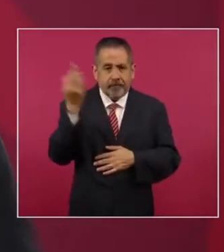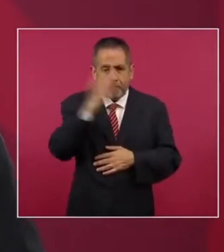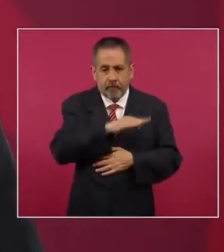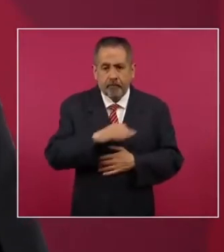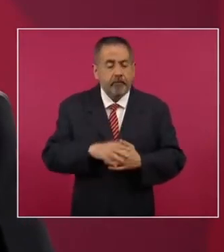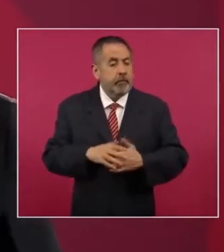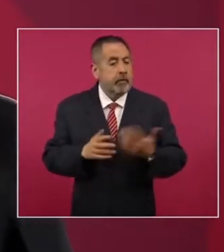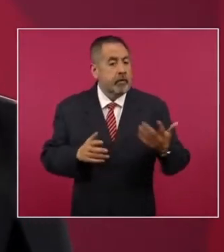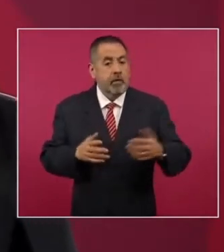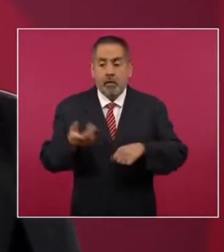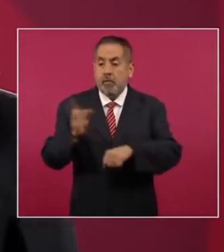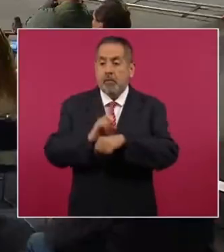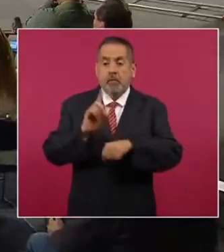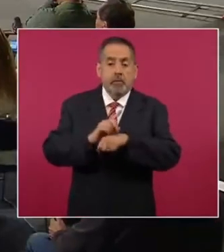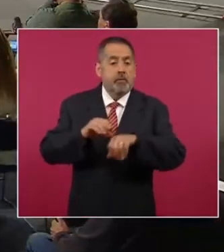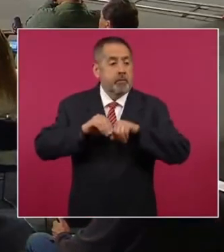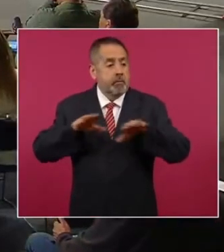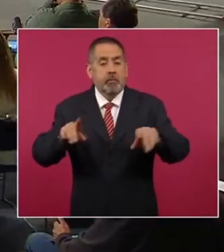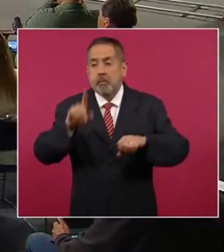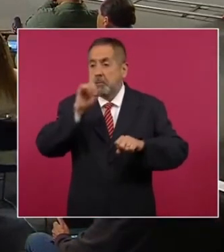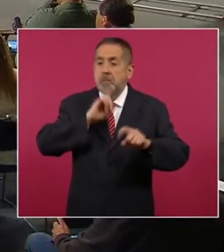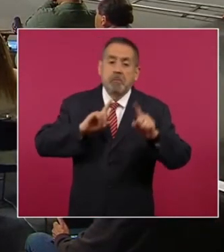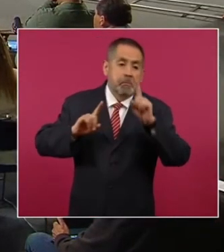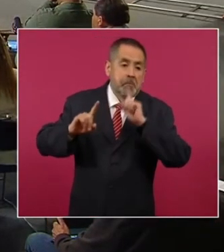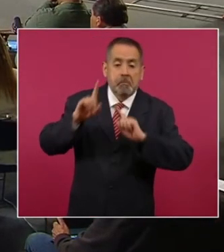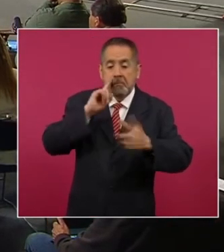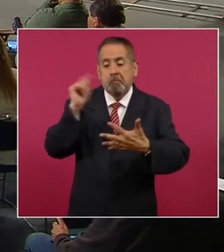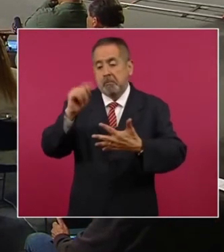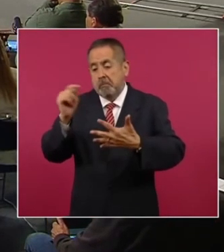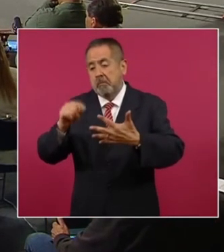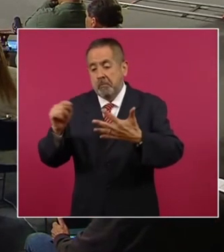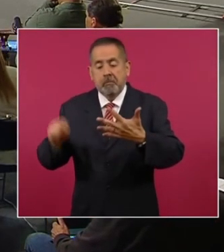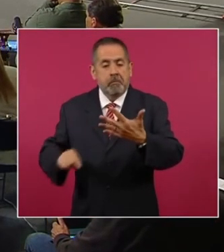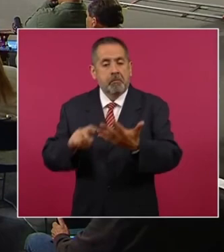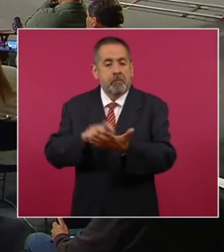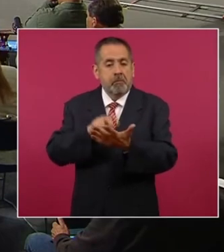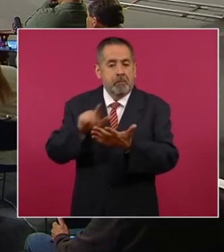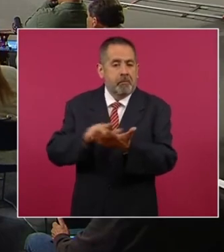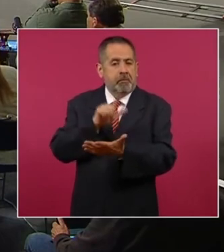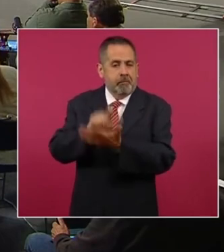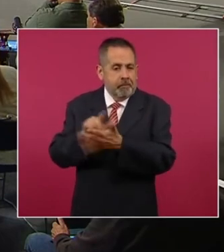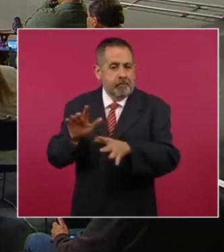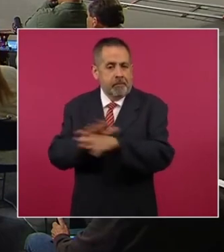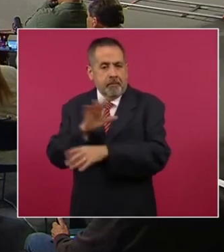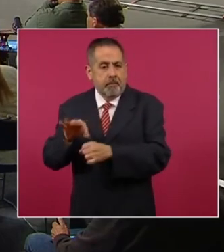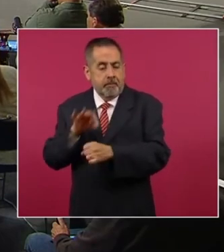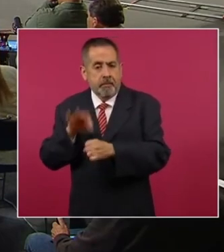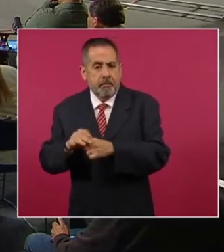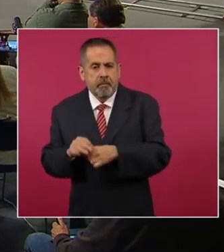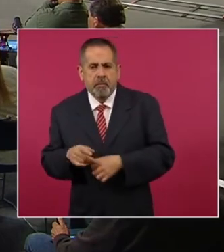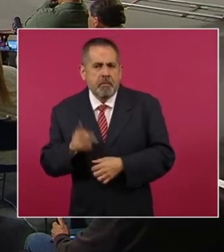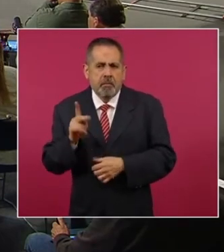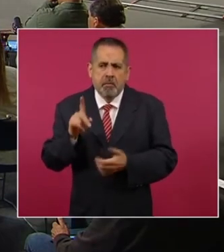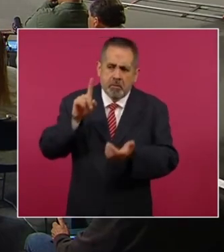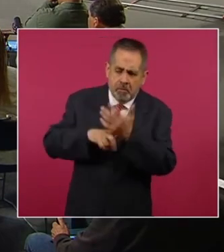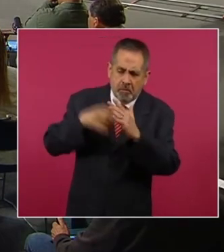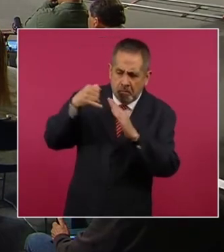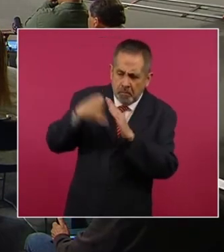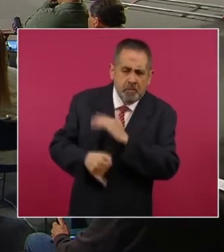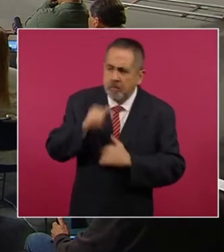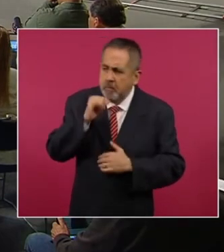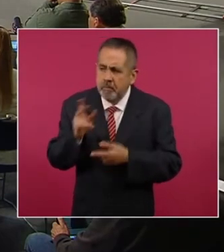Todos los días se publican mentiras sobre la reforma electoral, pero no se tocan los temas de fondo que los